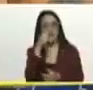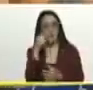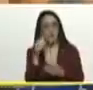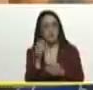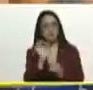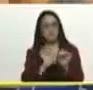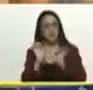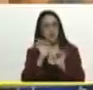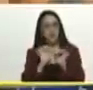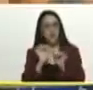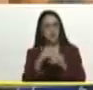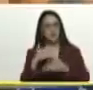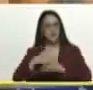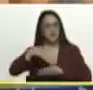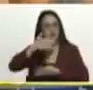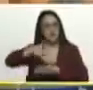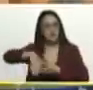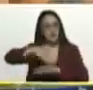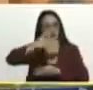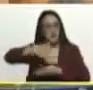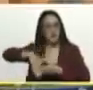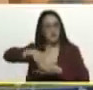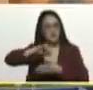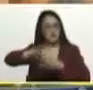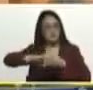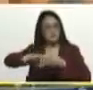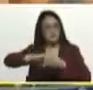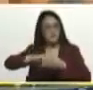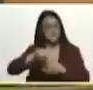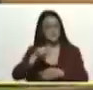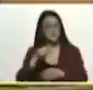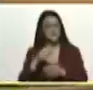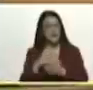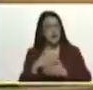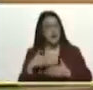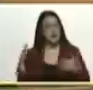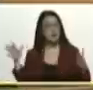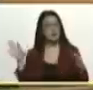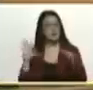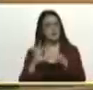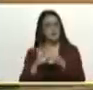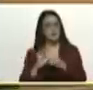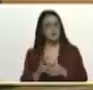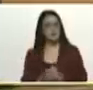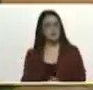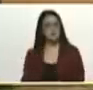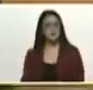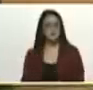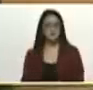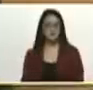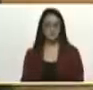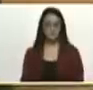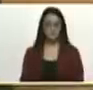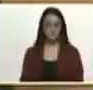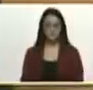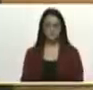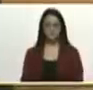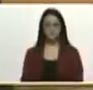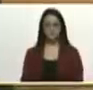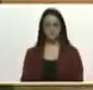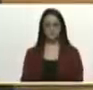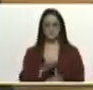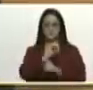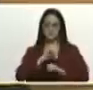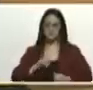proteger nuestras fronteras. Nuestras fronteras son muy extensas. Y nuestras Fuerzas